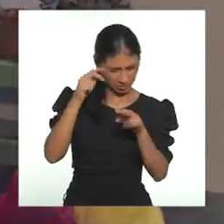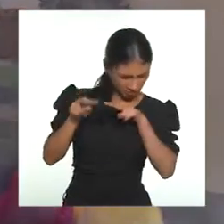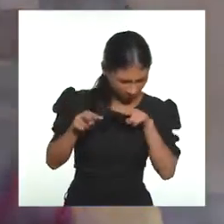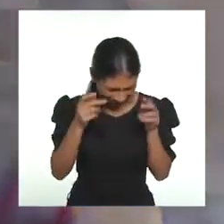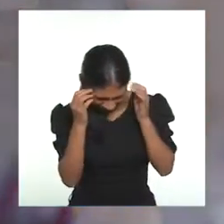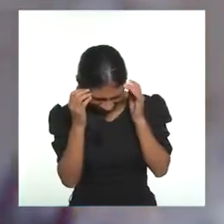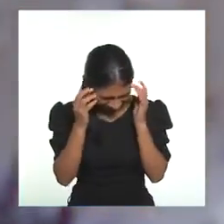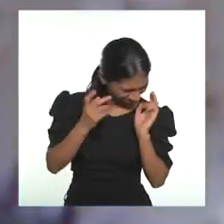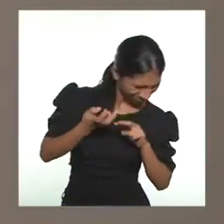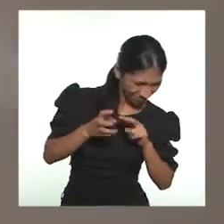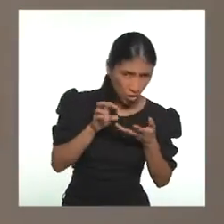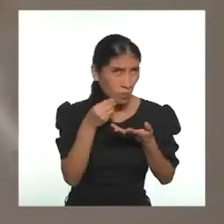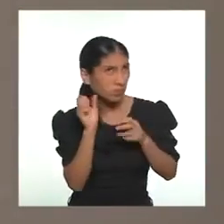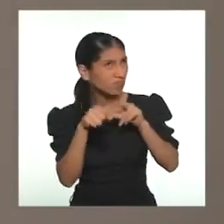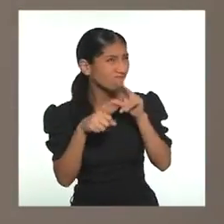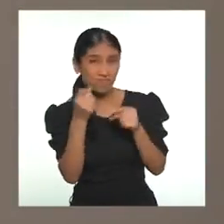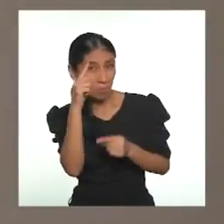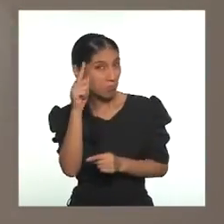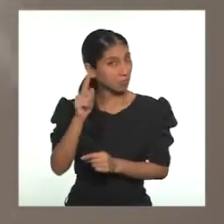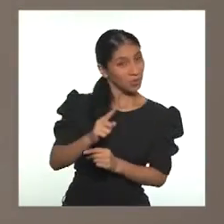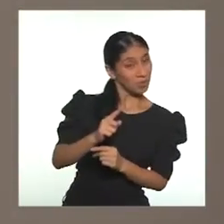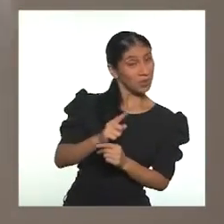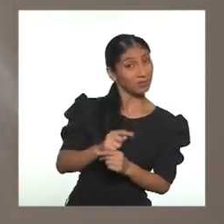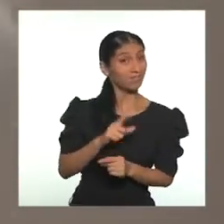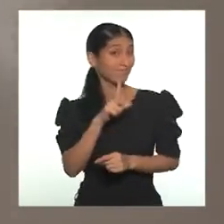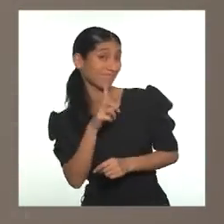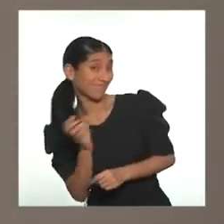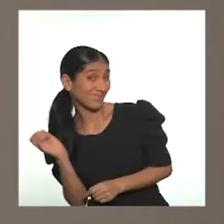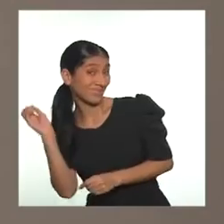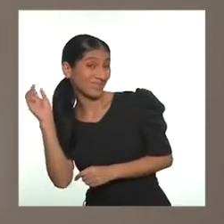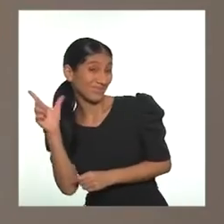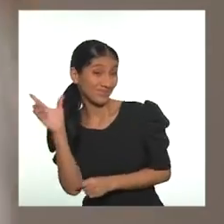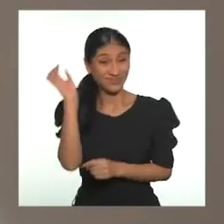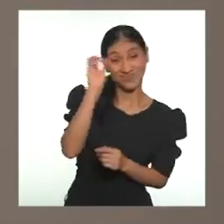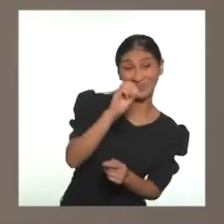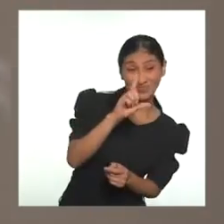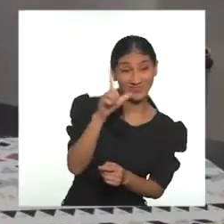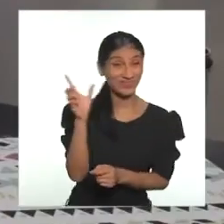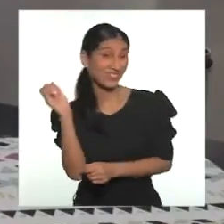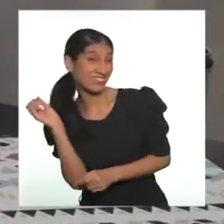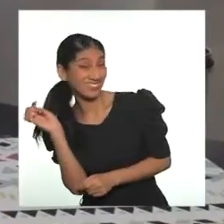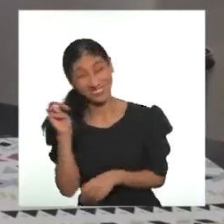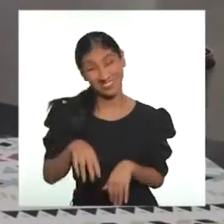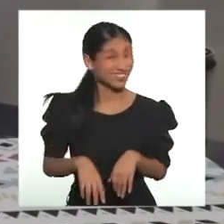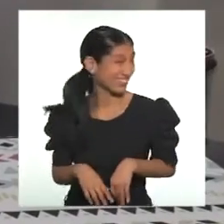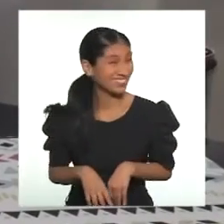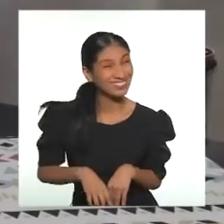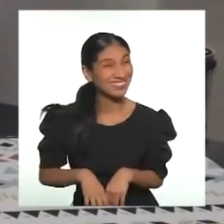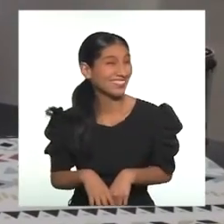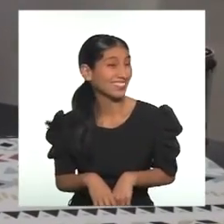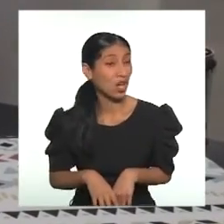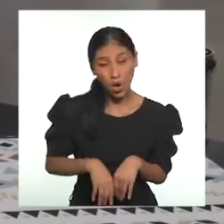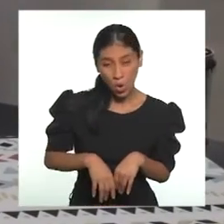o no. La la la la la la la la la la la la la la.